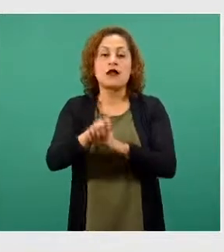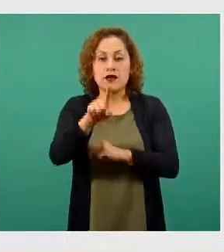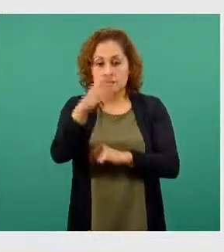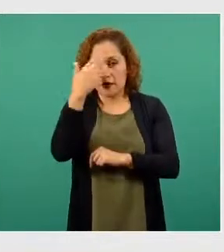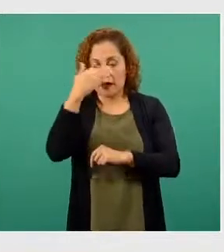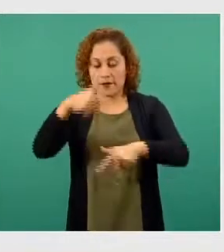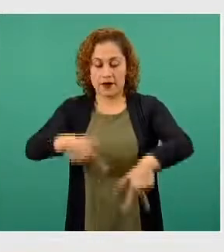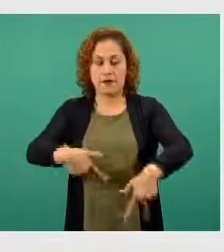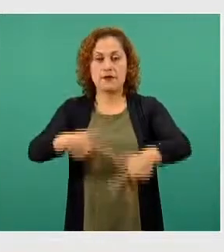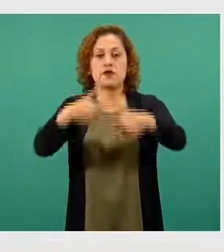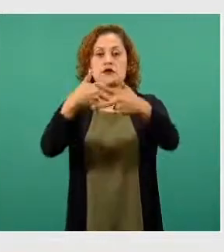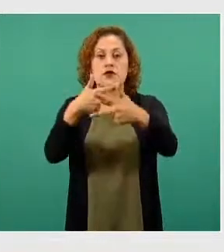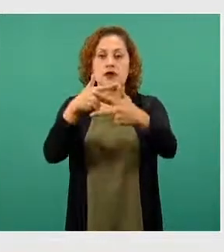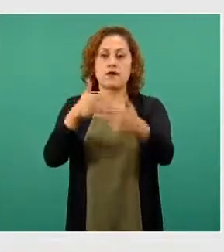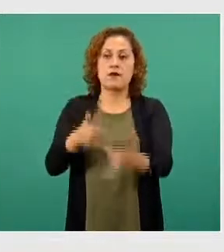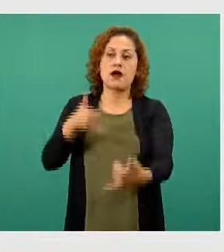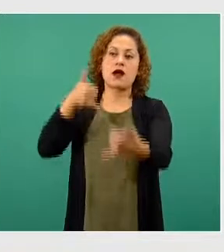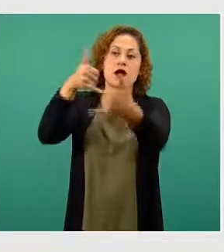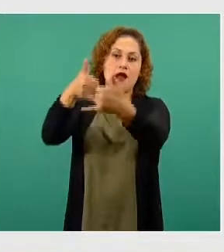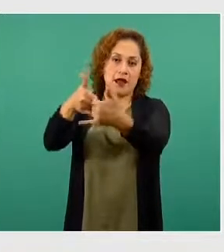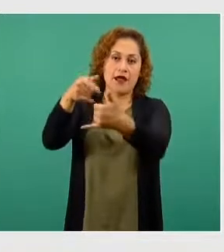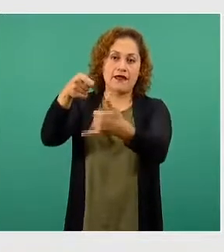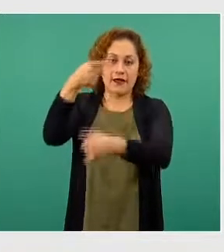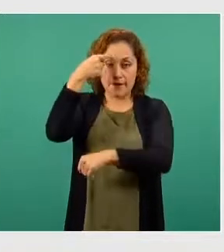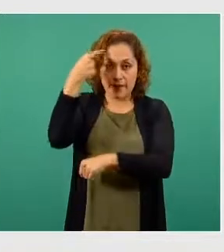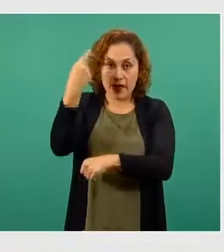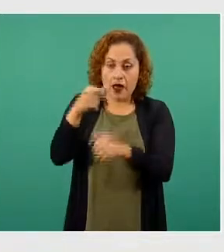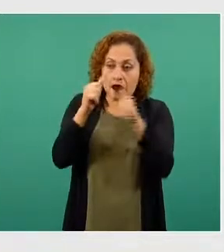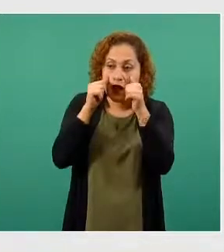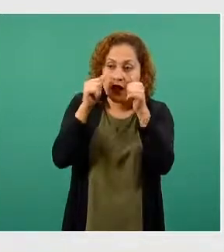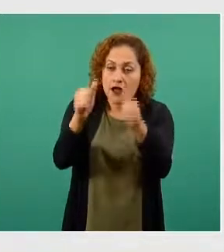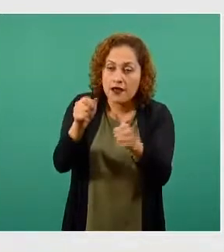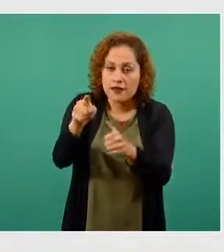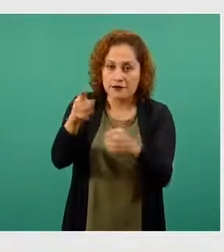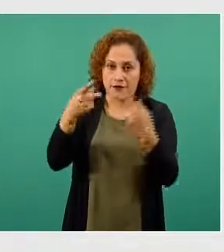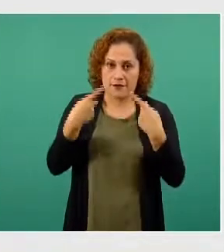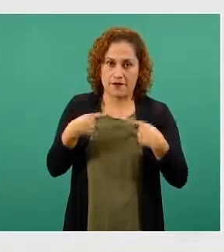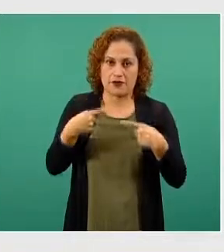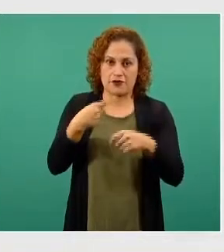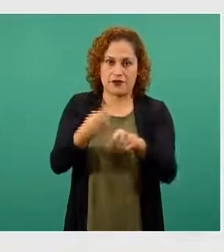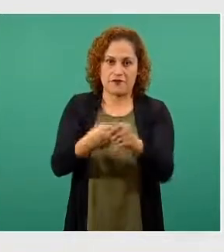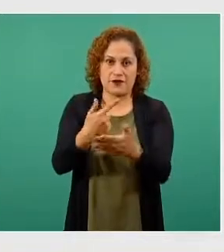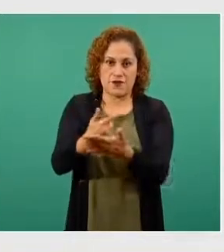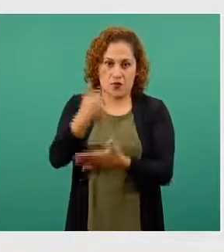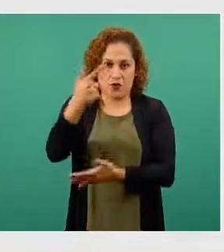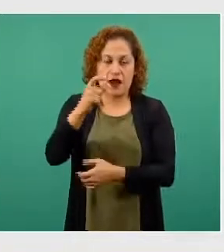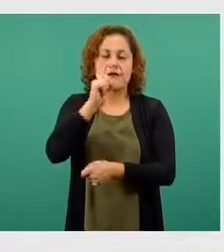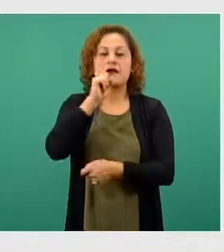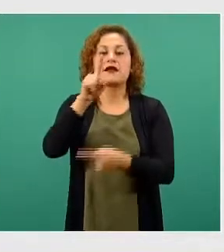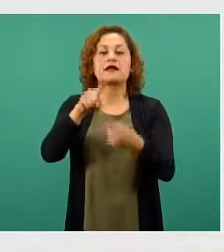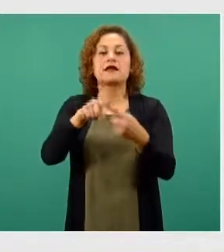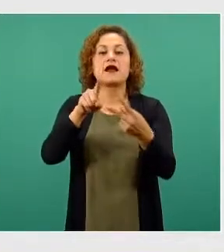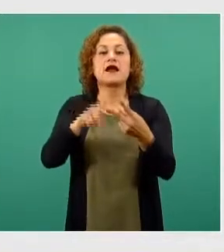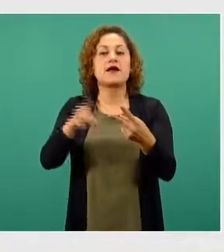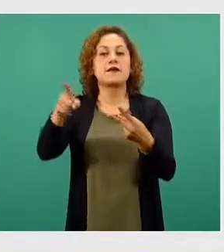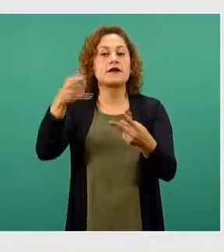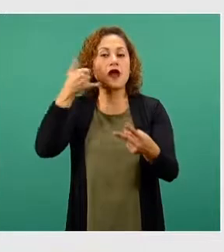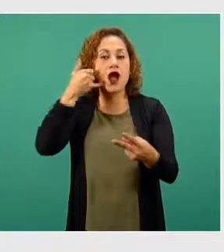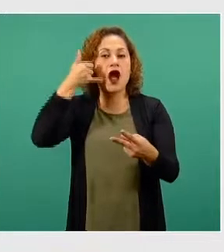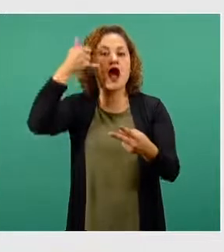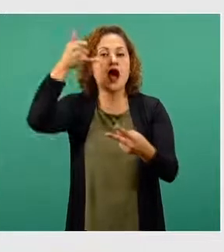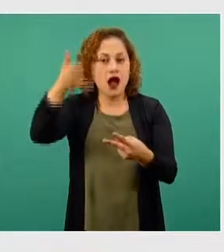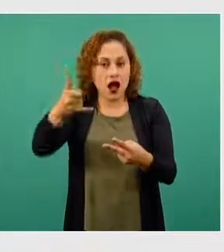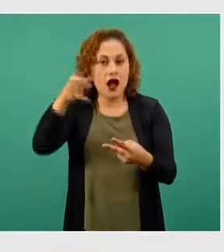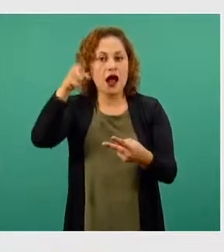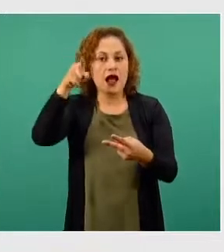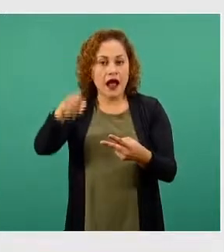nuestros pacientes, aún a la terapia intensiva, la llamada de voz para que nuestros pacientes puedan oír la voz de